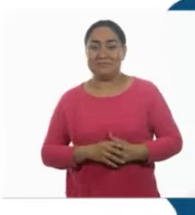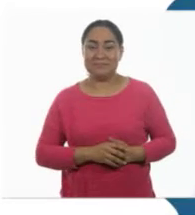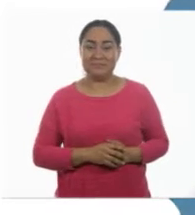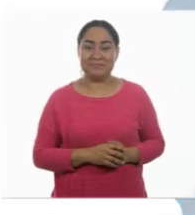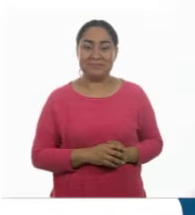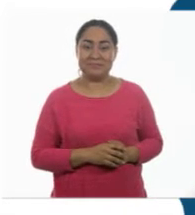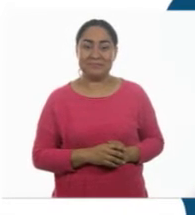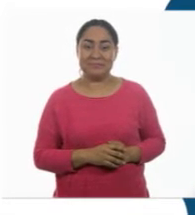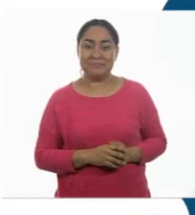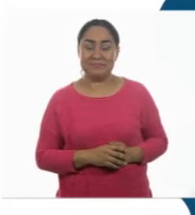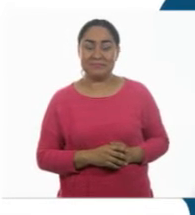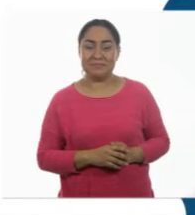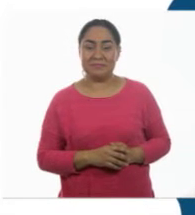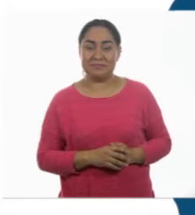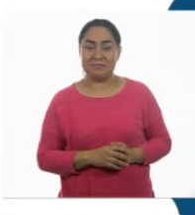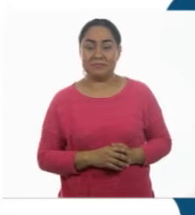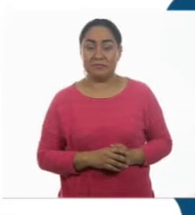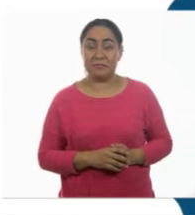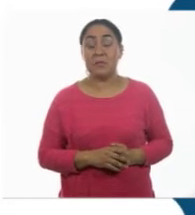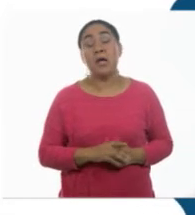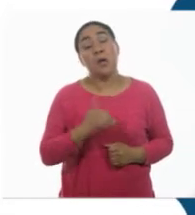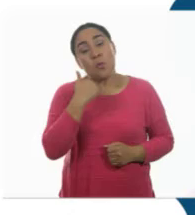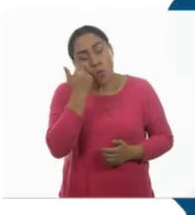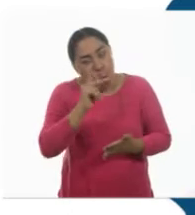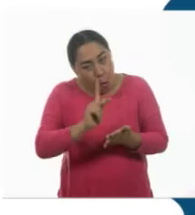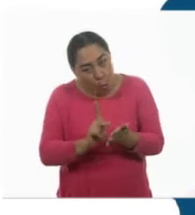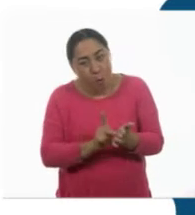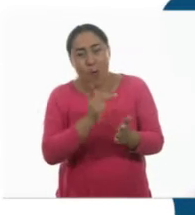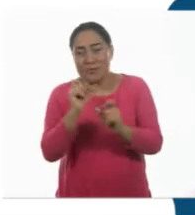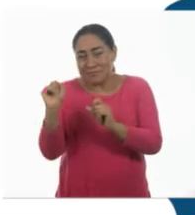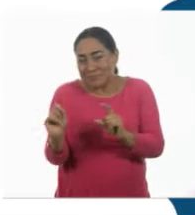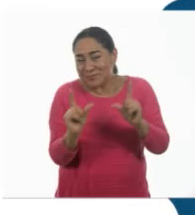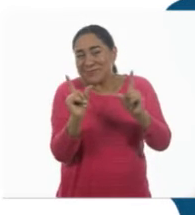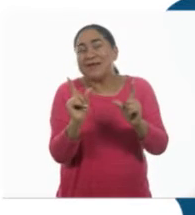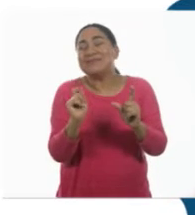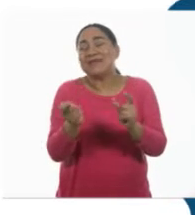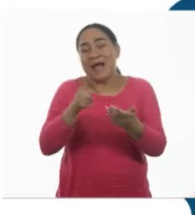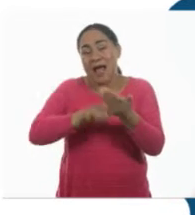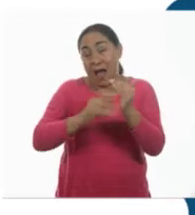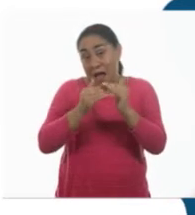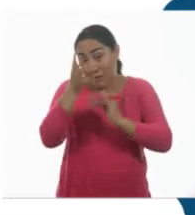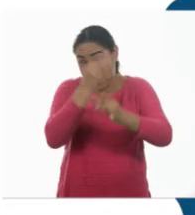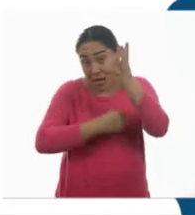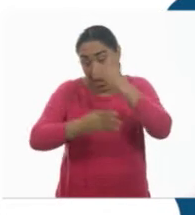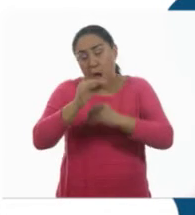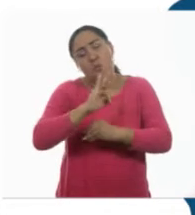conalitec.cep.gov.mx. Si quieres volver a ver los programas de Aprende en Casa, los puedes